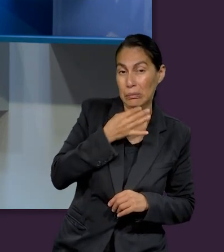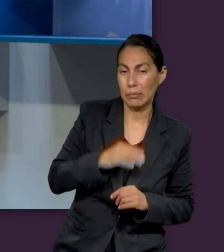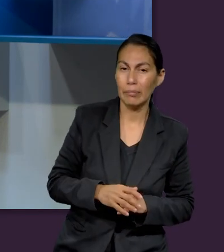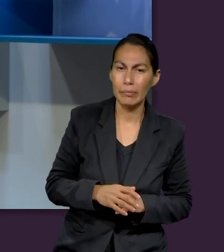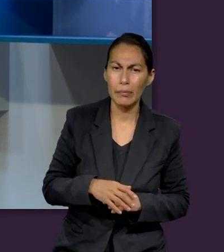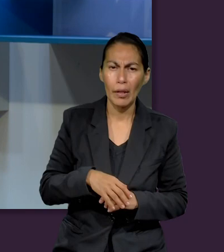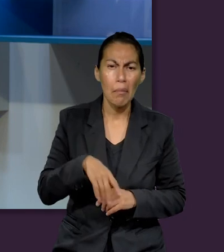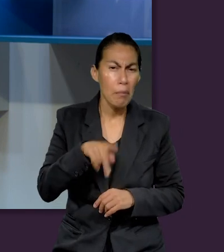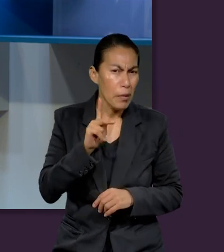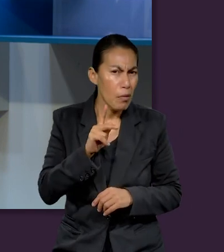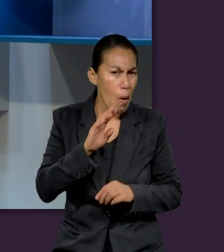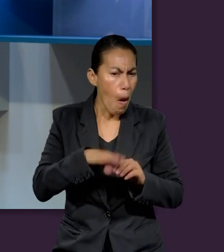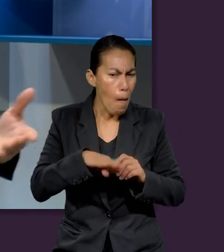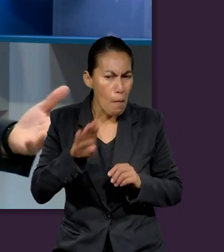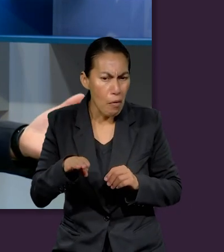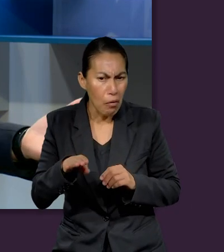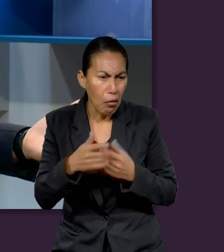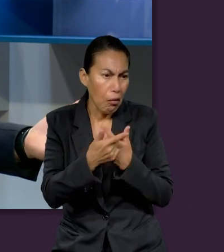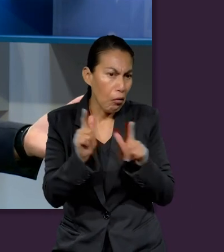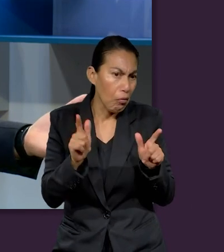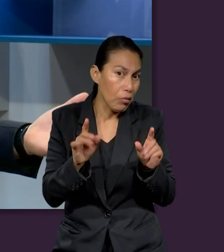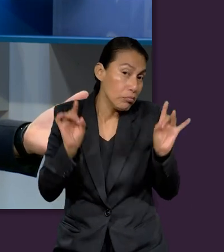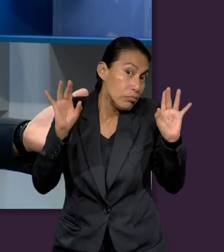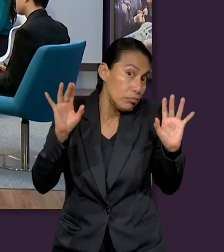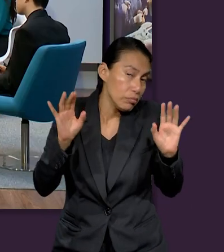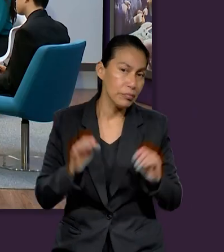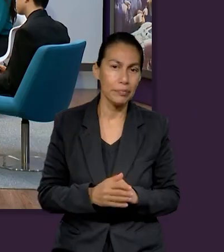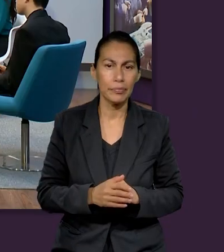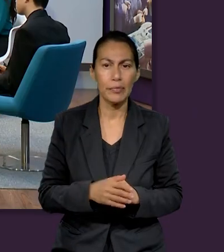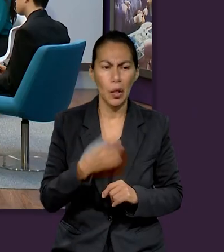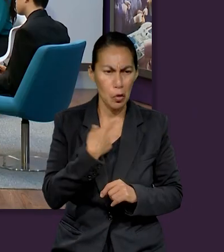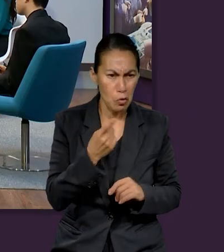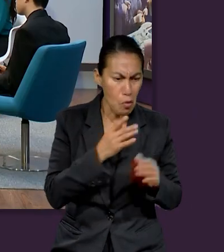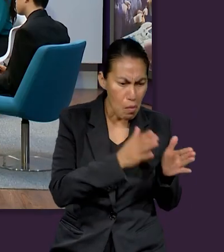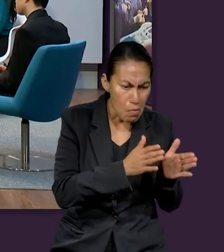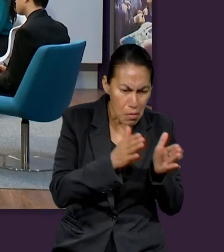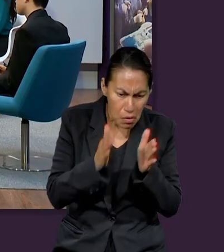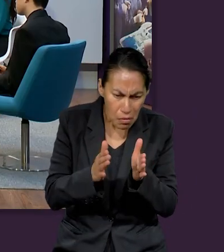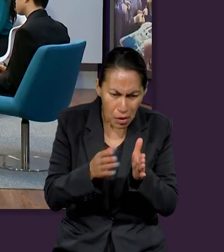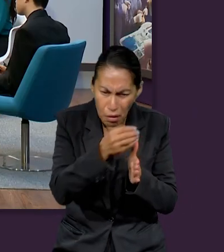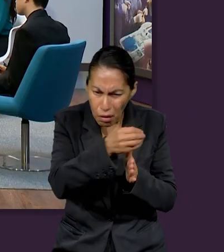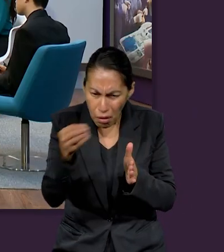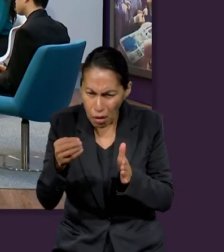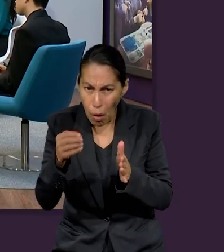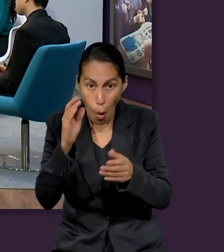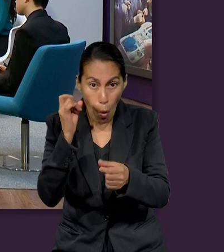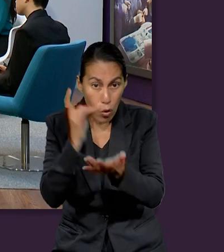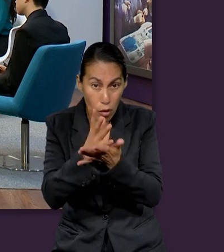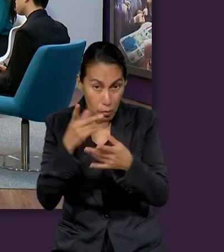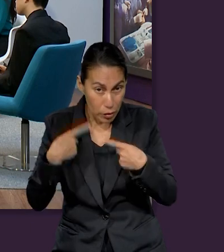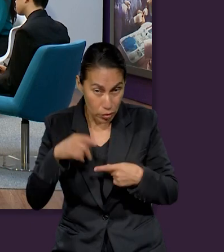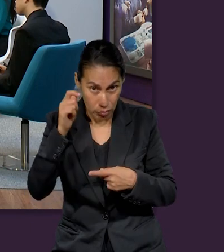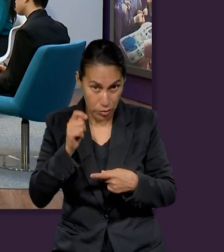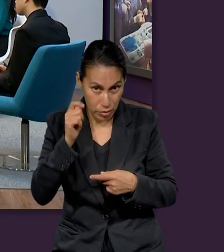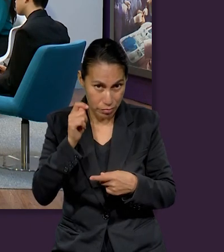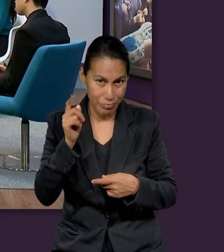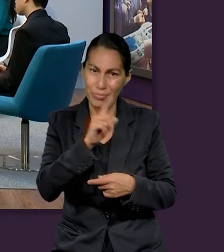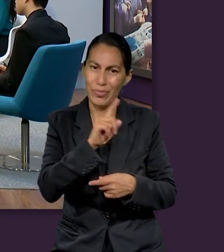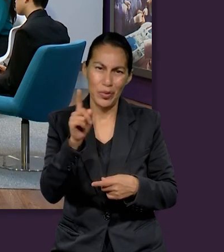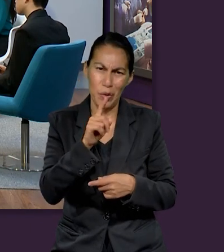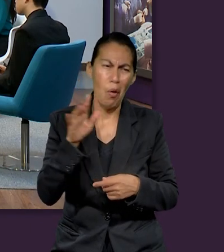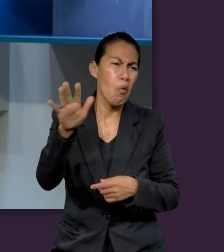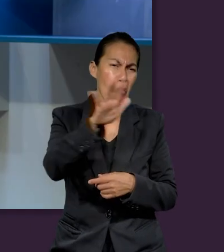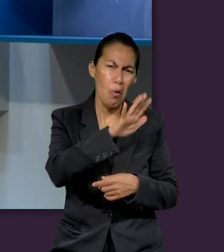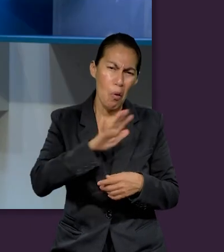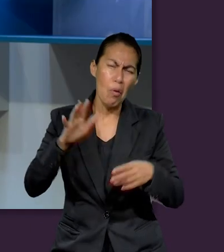jubilación pero la muerte nos puede llegar a cualquiera y la planificación es solamente para los que estamos en edad de jubilación Yo no todavía